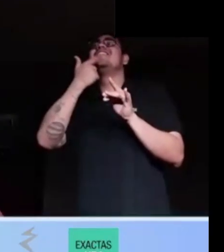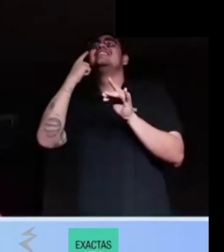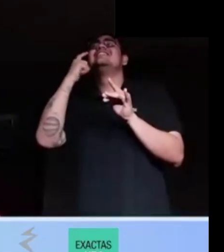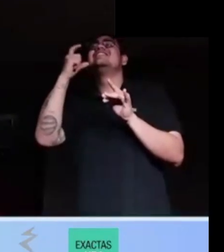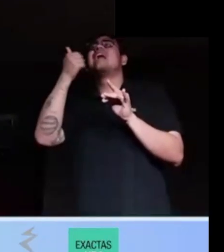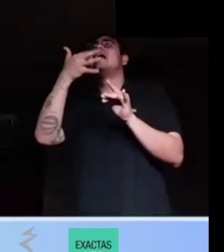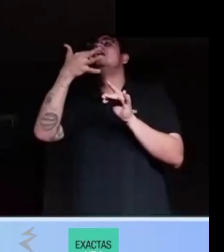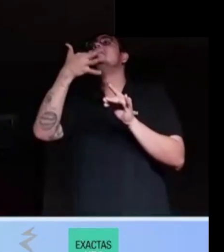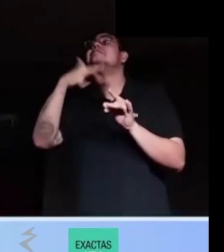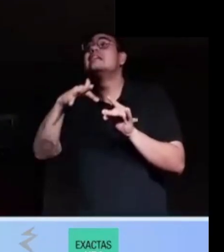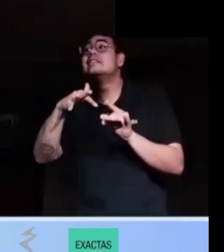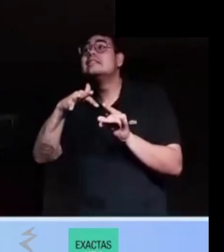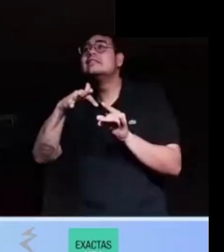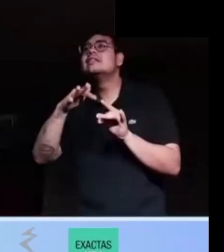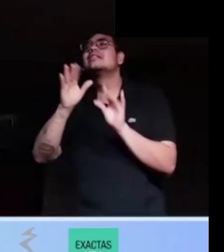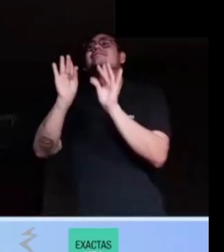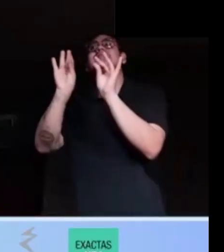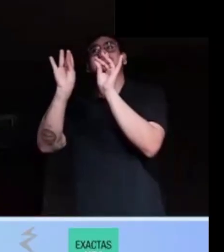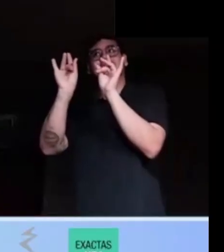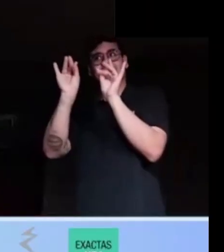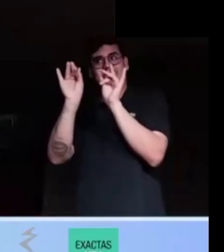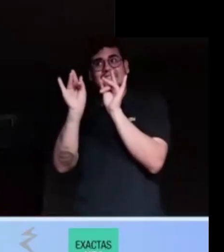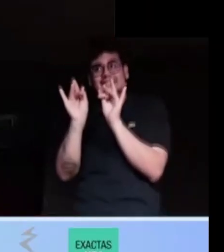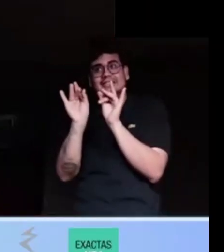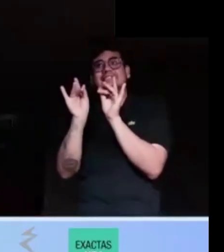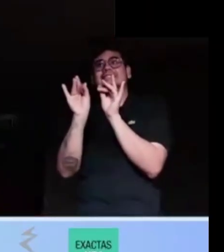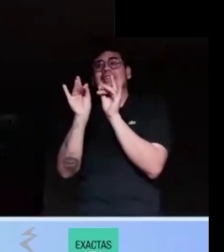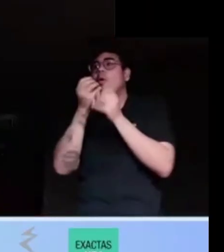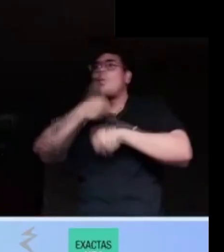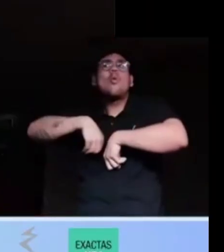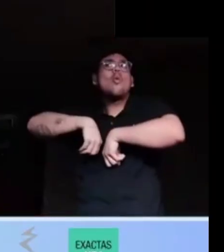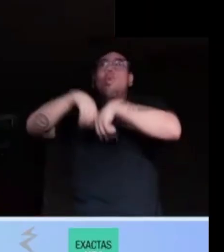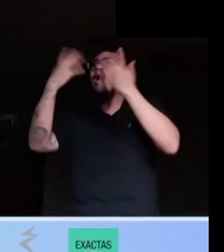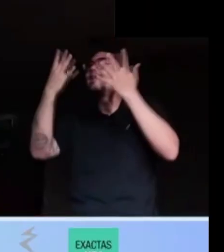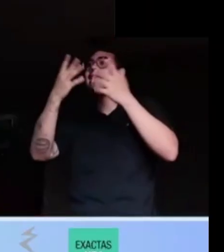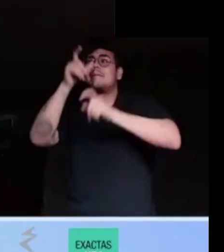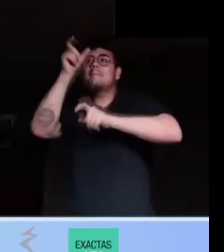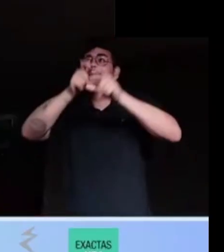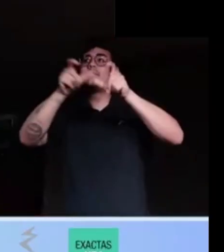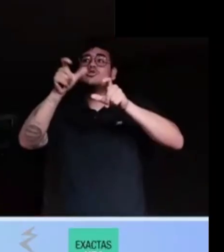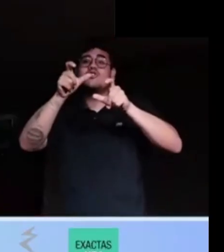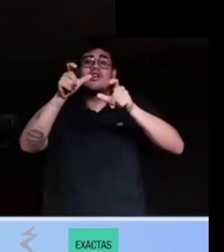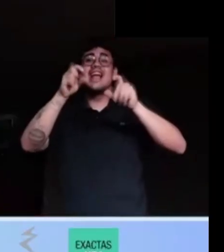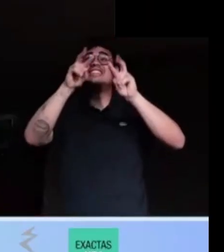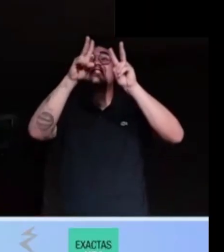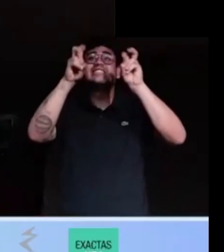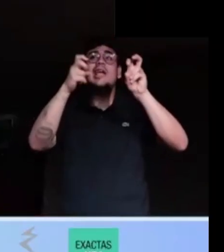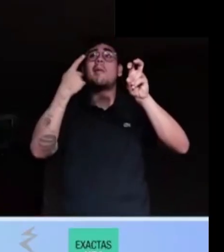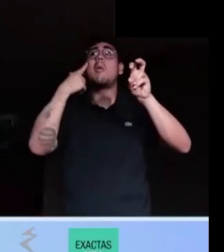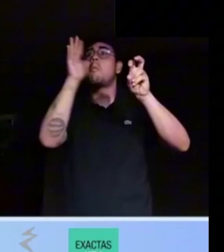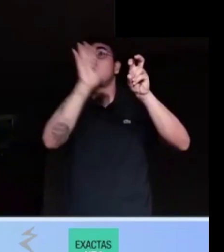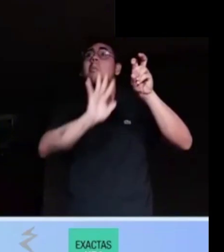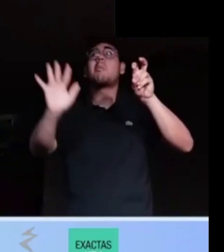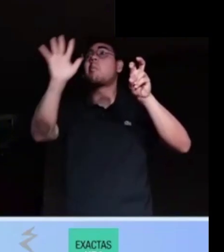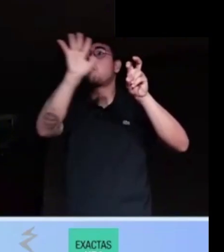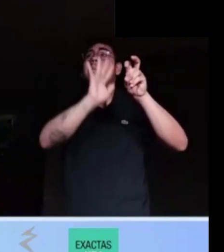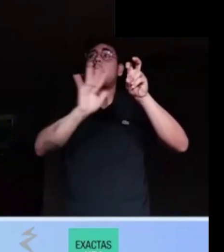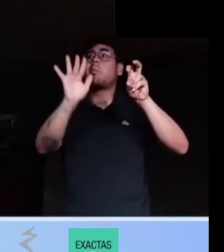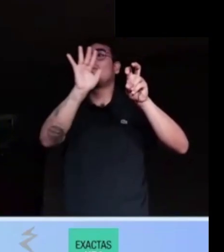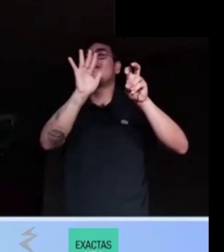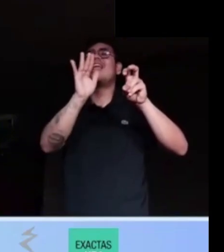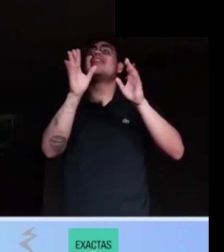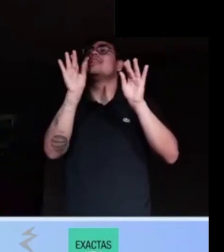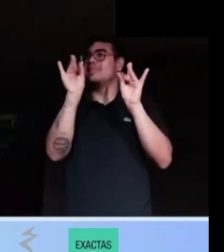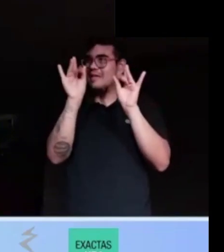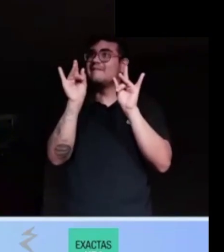atrás. Es difícil para cualquier persona ingresar a un terreno desconocido. Para nosotros los oyentes,